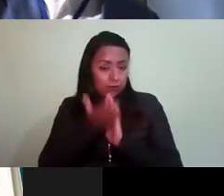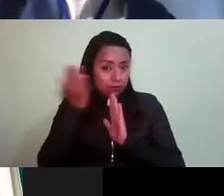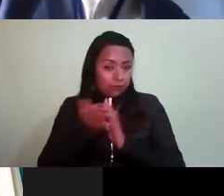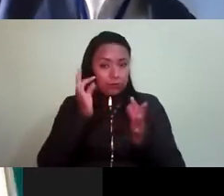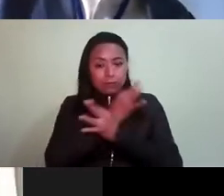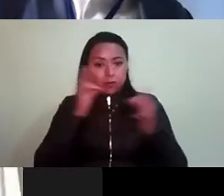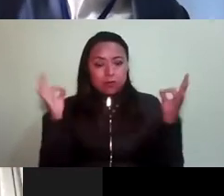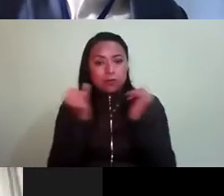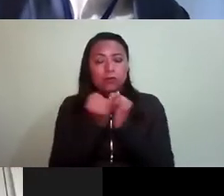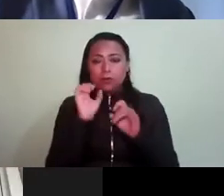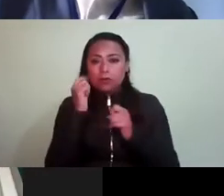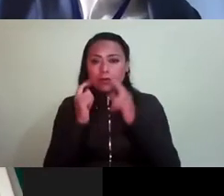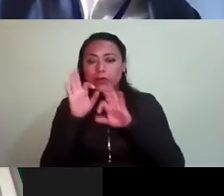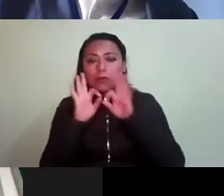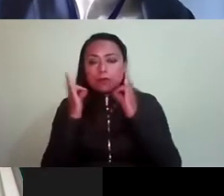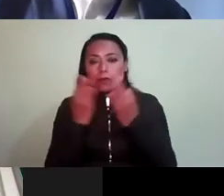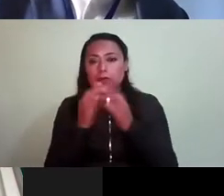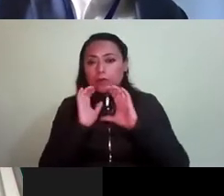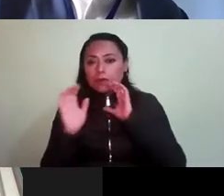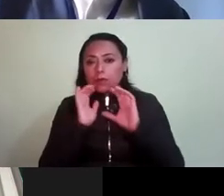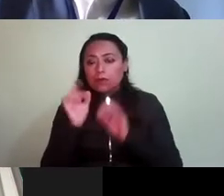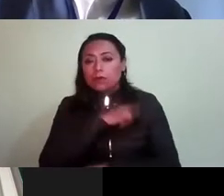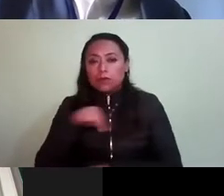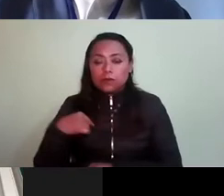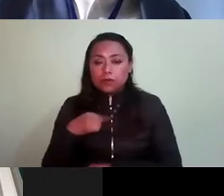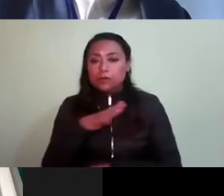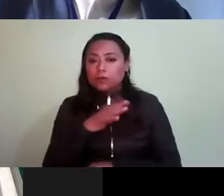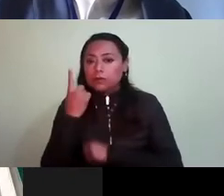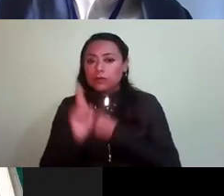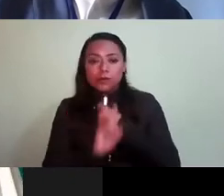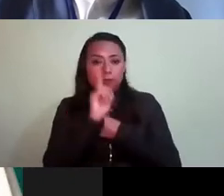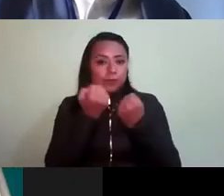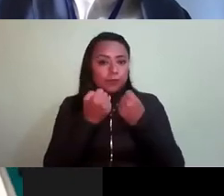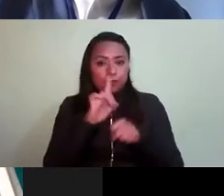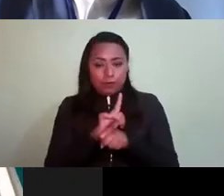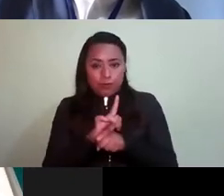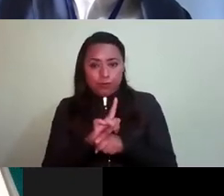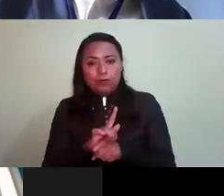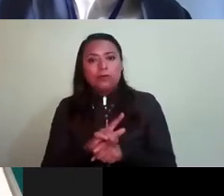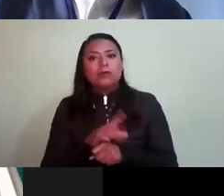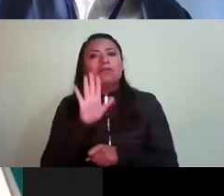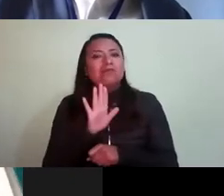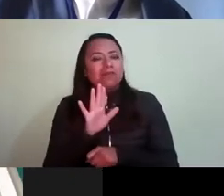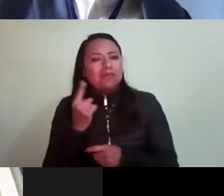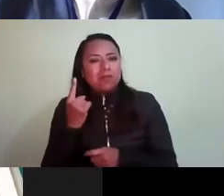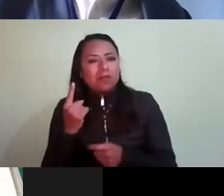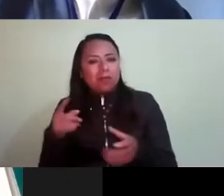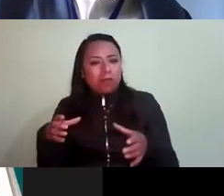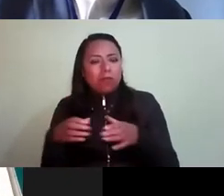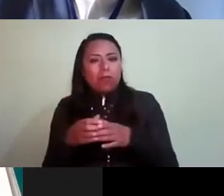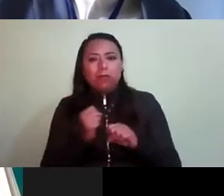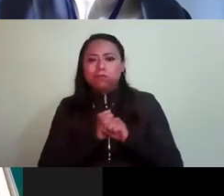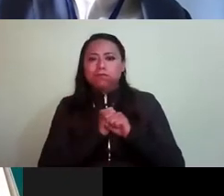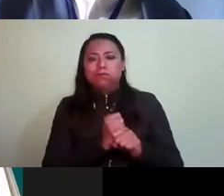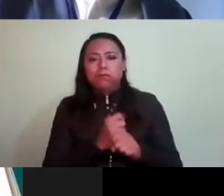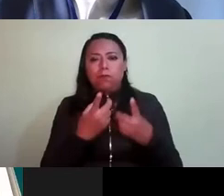medios de comunicación, tenemos un problema social, cuando menos una resistencia al desarrollo de esa obra? ¿Qué nos puede